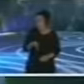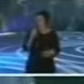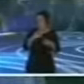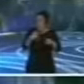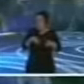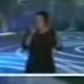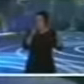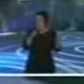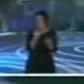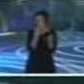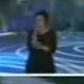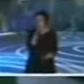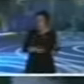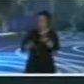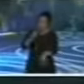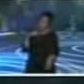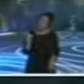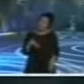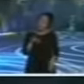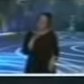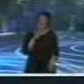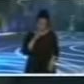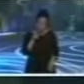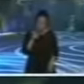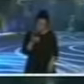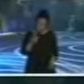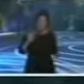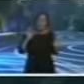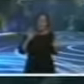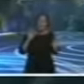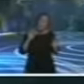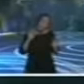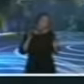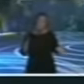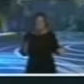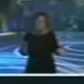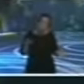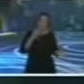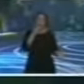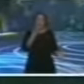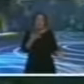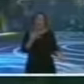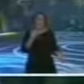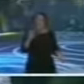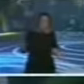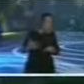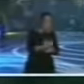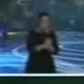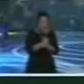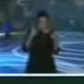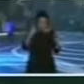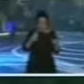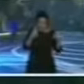trabajo están un poquito complicadas, ¿no? Pero bueno, yo creo que si nos ponemos todos desde